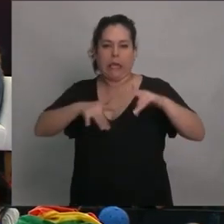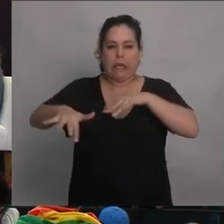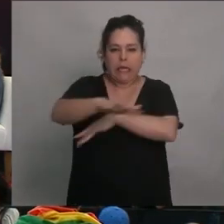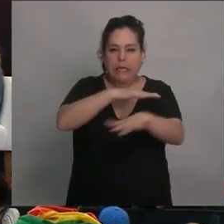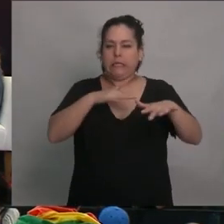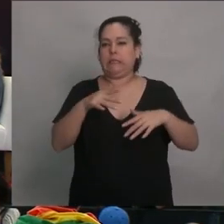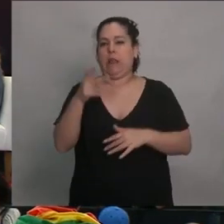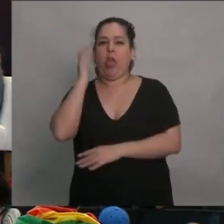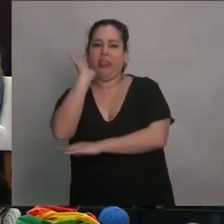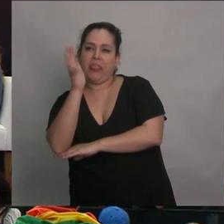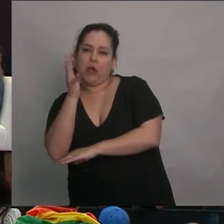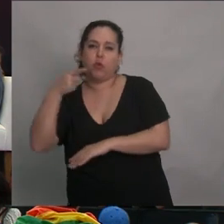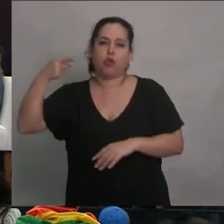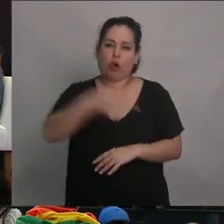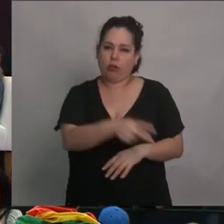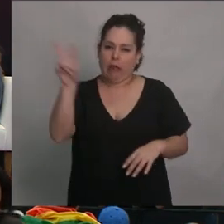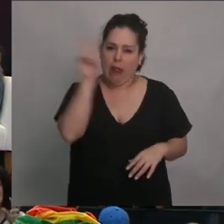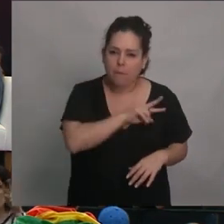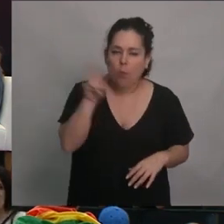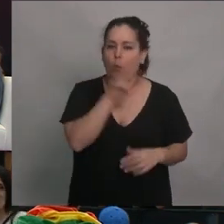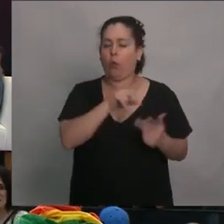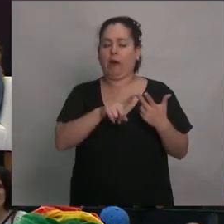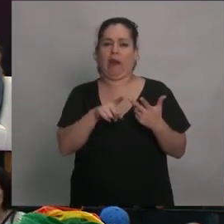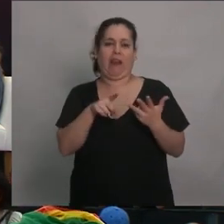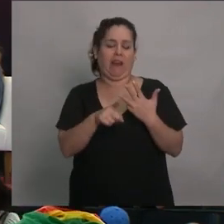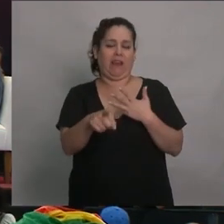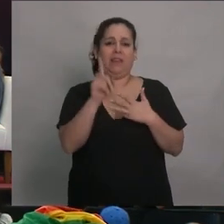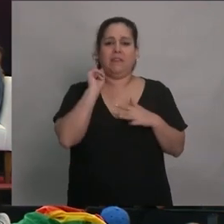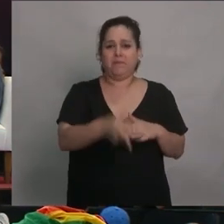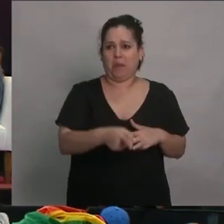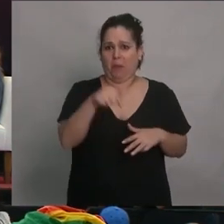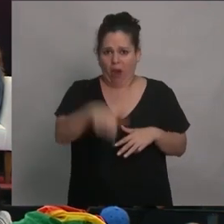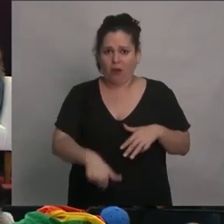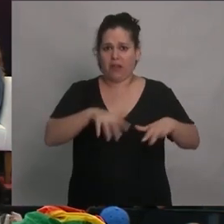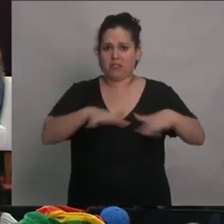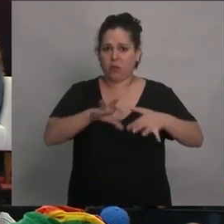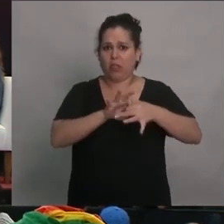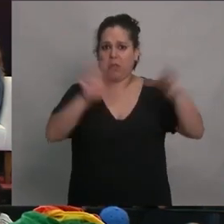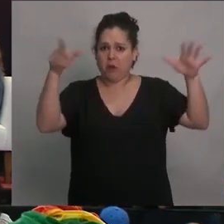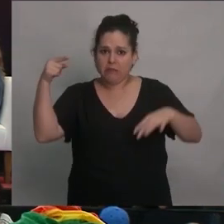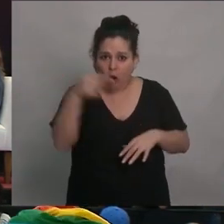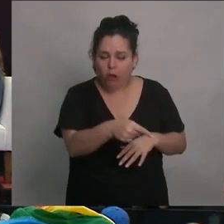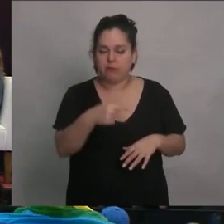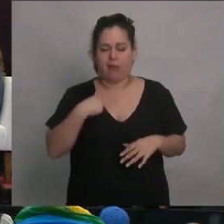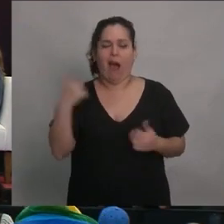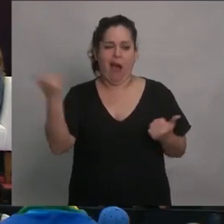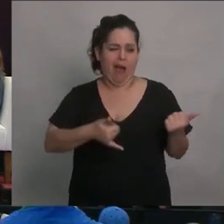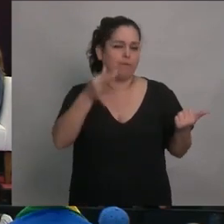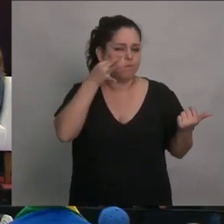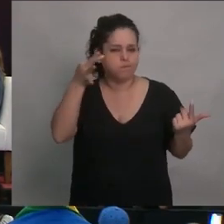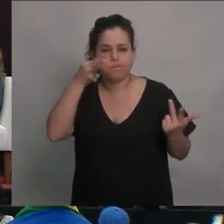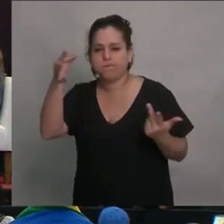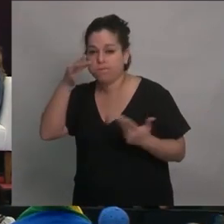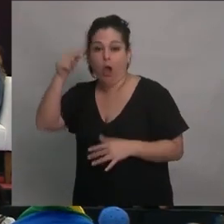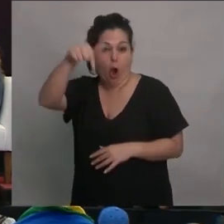discursos fascistas y oficiales que secuestran a nuestras jóvenes en nuestra democracia, ¿no? Hoy, más que nunca,